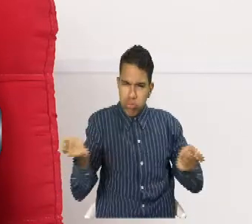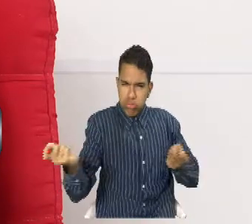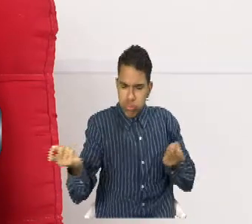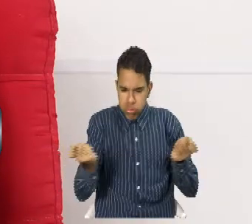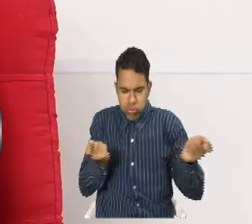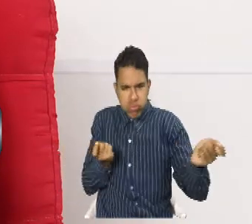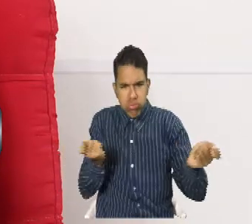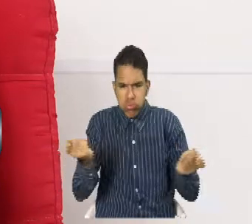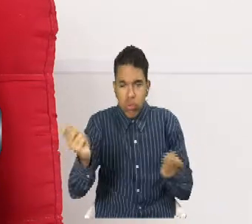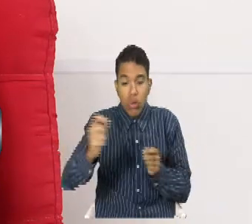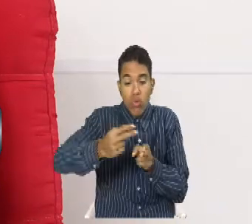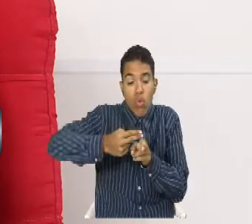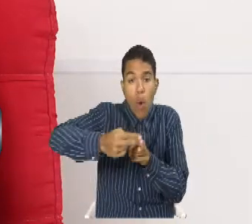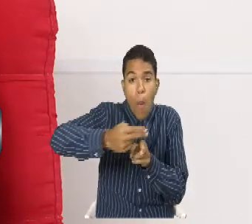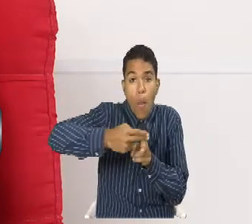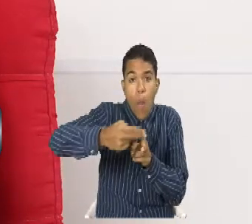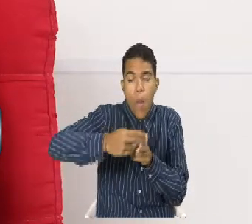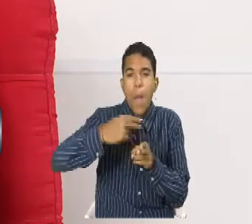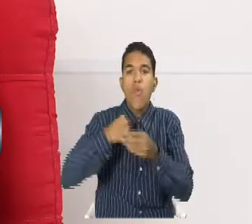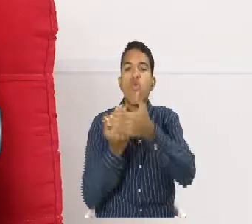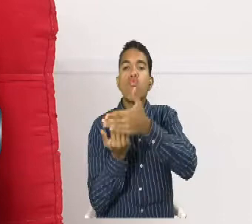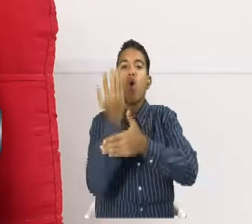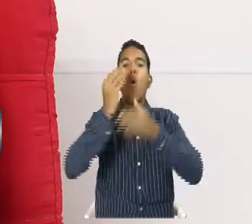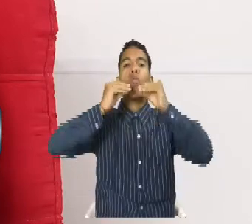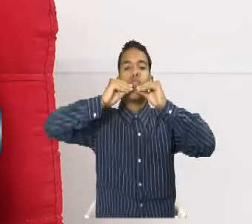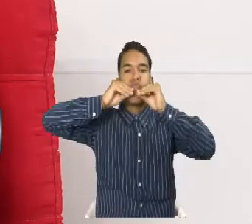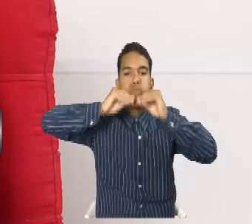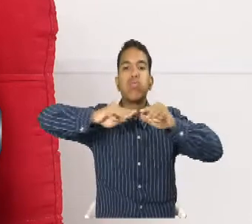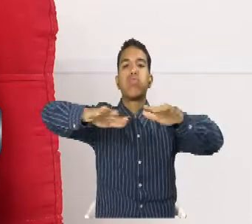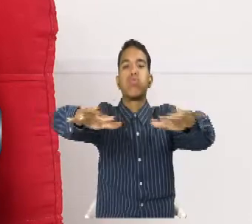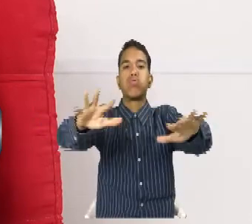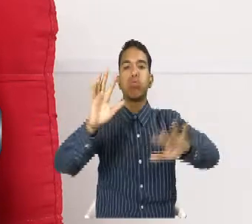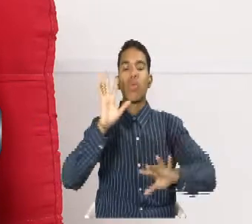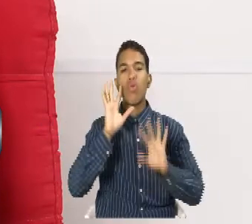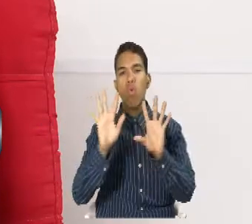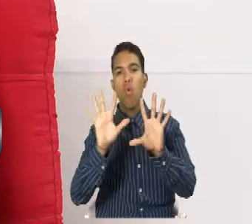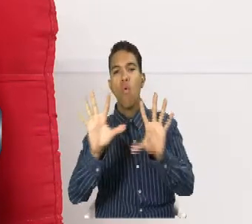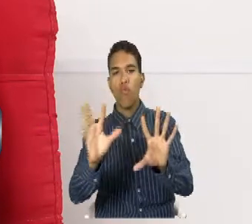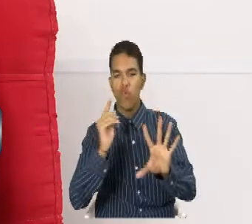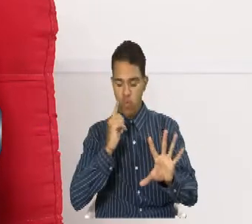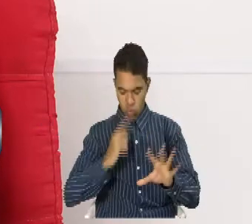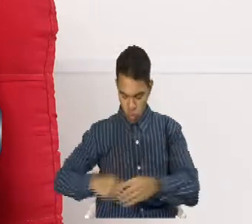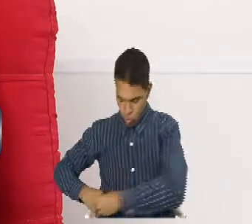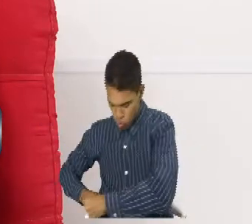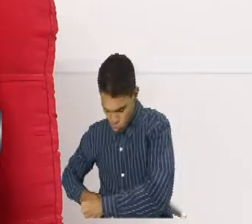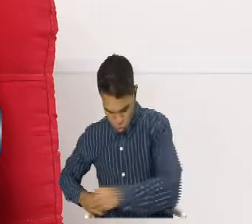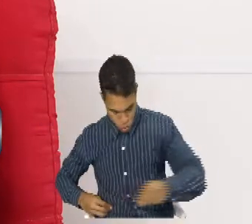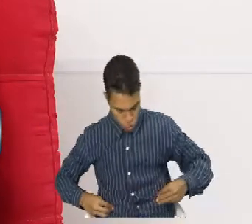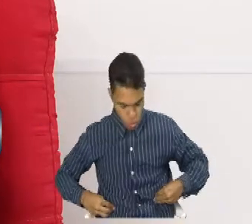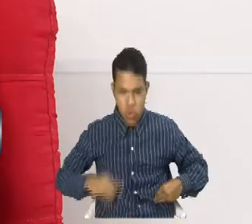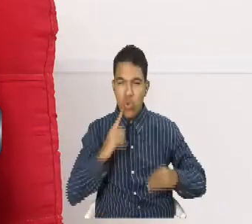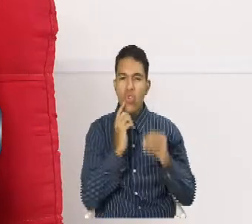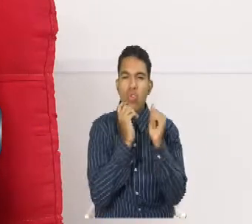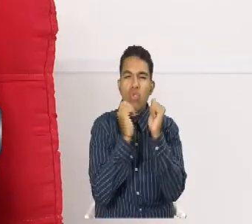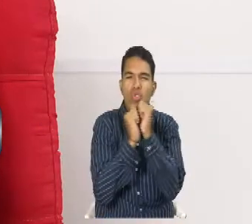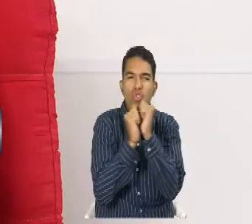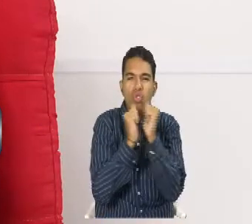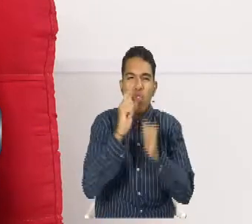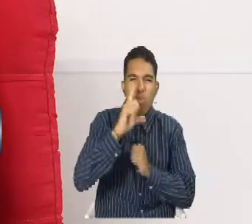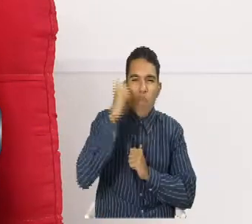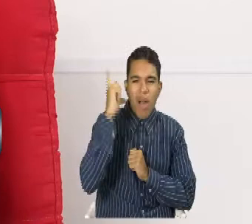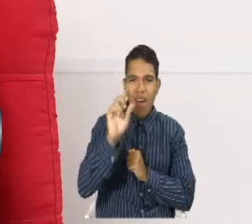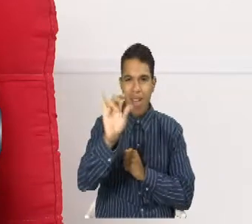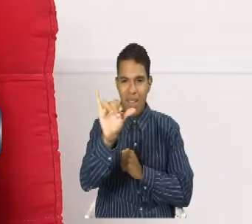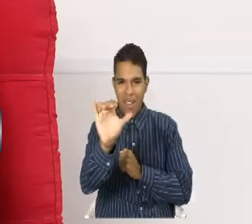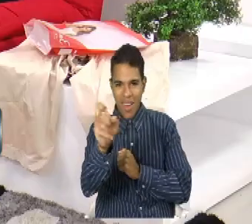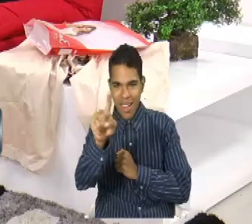Muy próximamente vamos a lanzar nuestra nueva línea de yeso, de fajas en yeso, que son espectaculares también para bajar. Que bajan de peso demasiado.